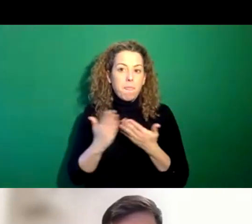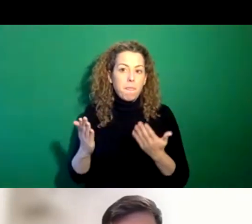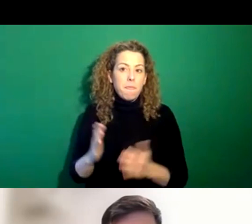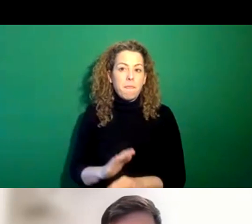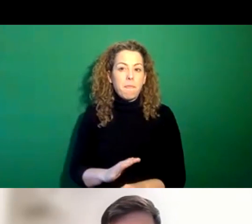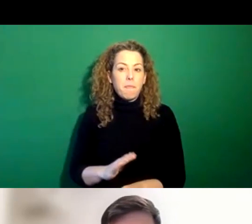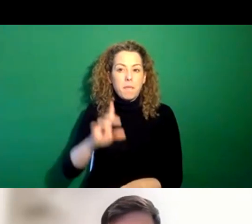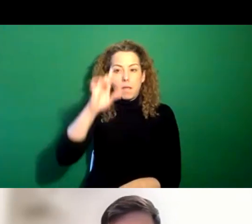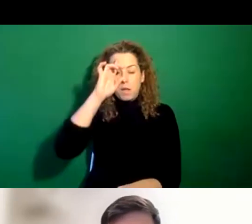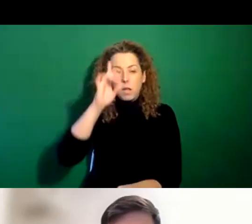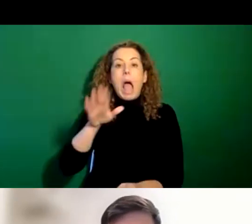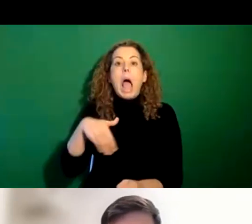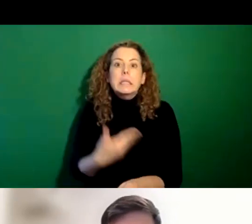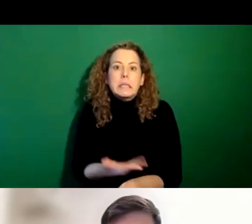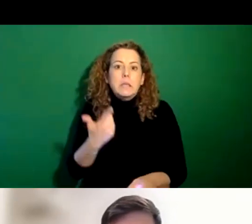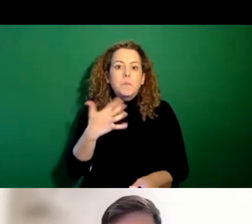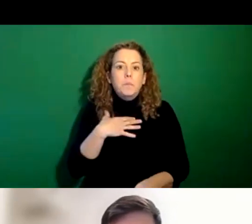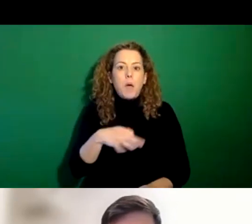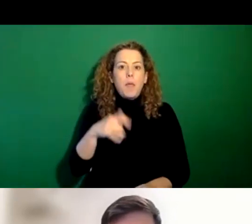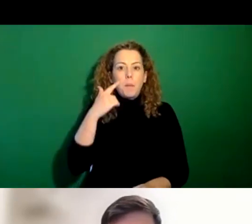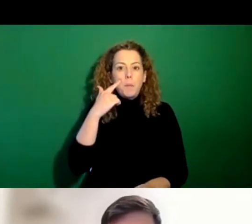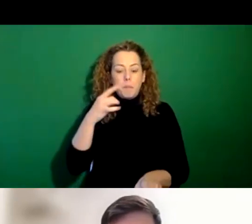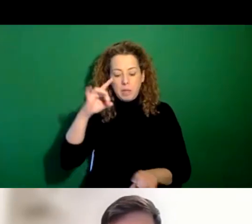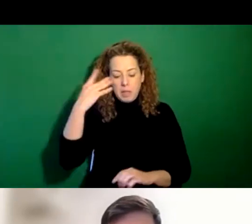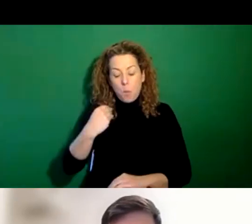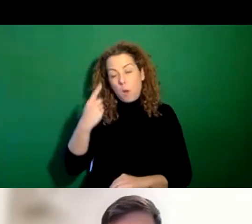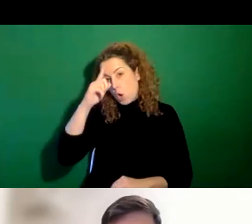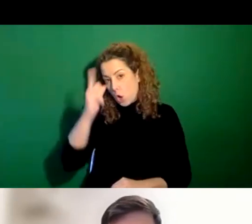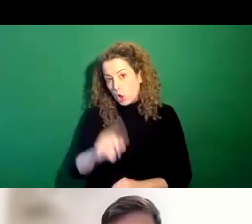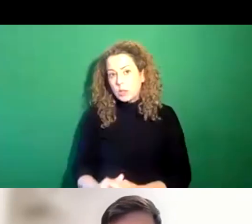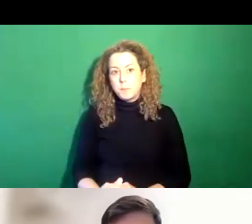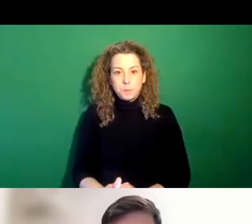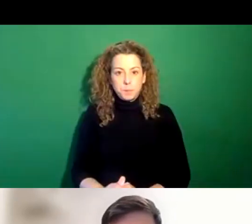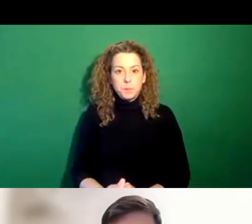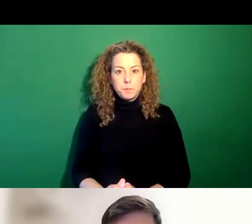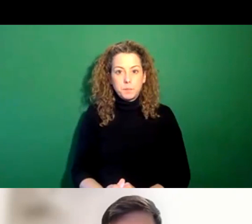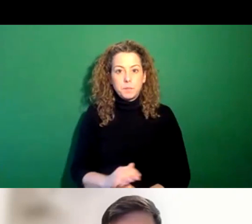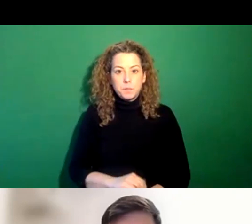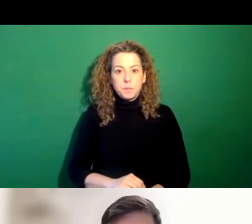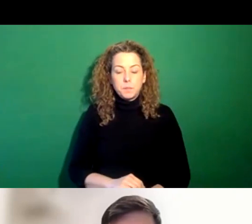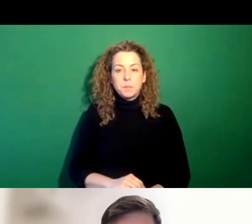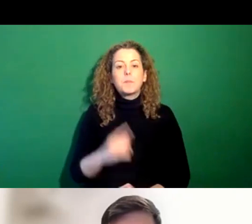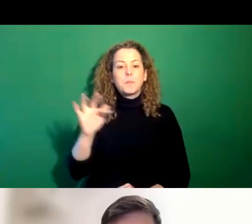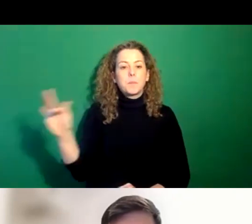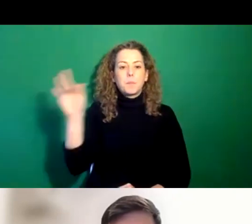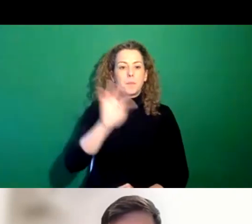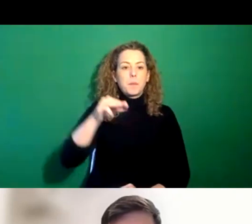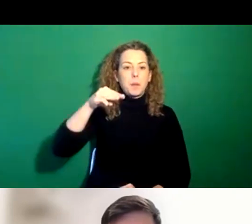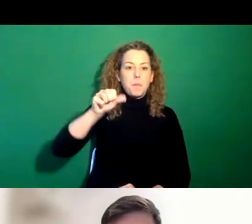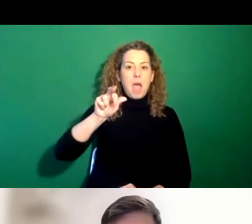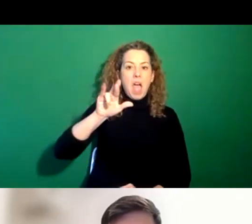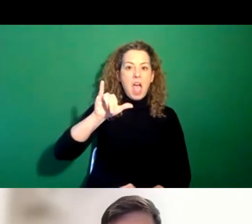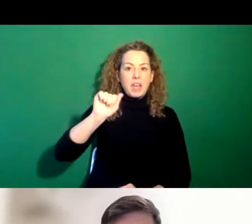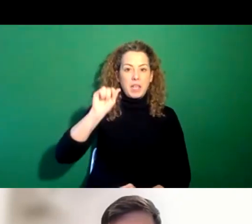no sé hasta qué punto puede ser una buena idea. Sí. Para María, ¿qué